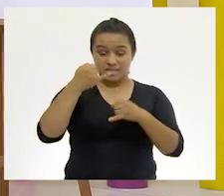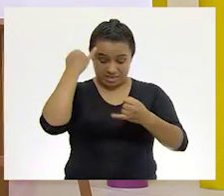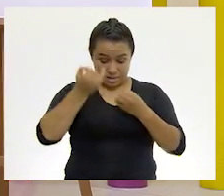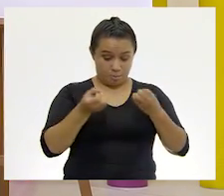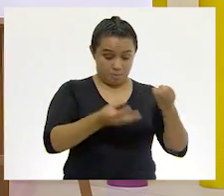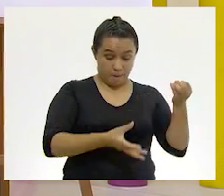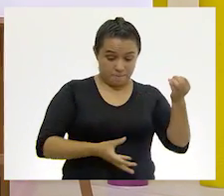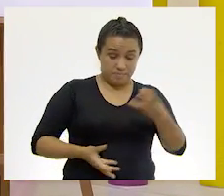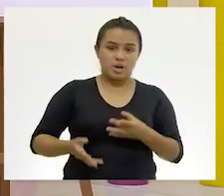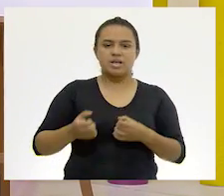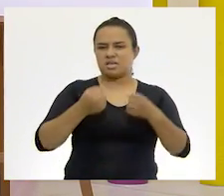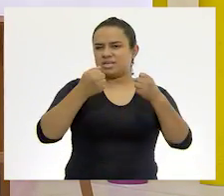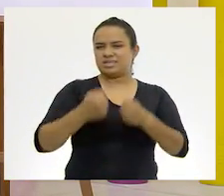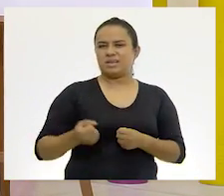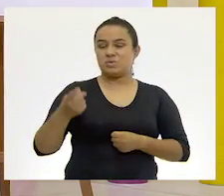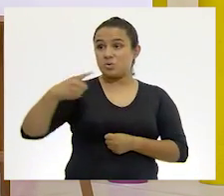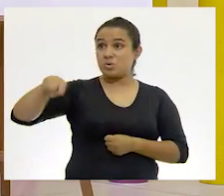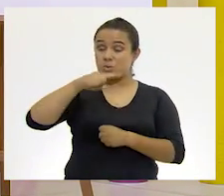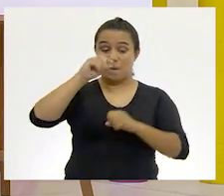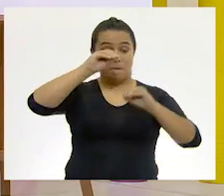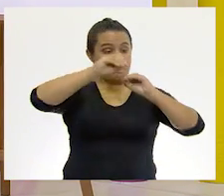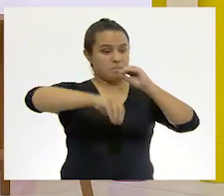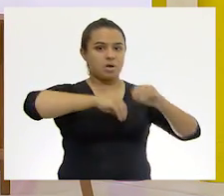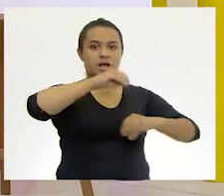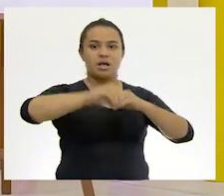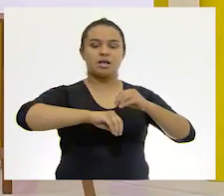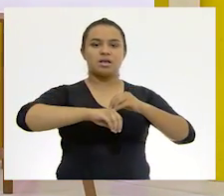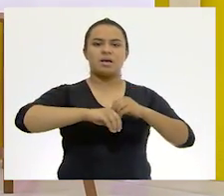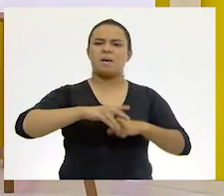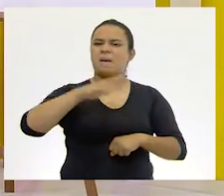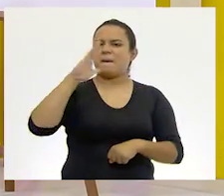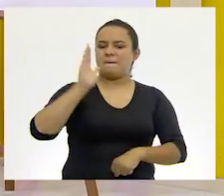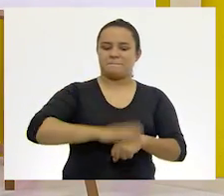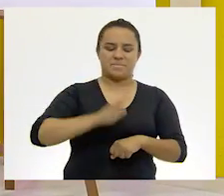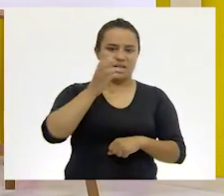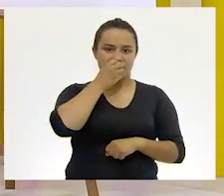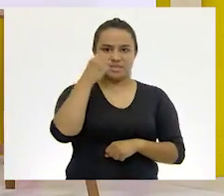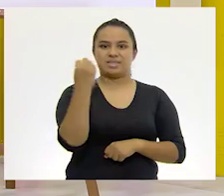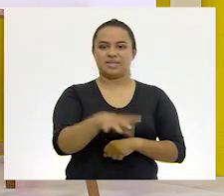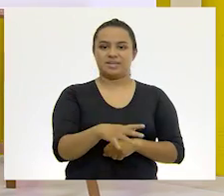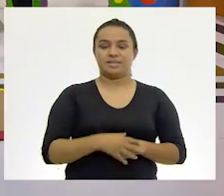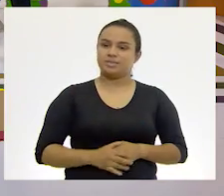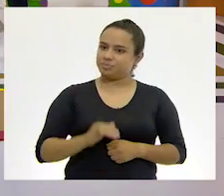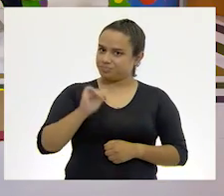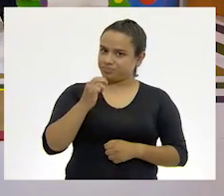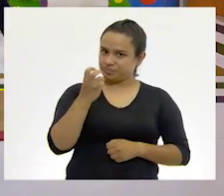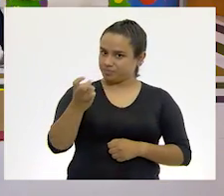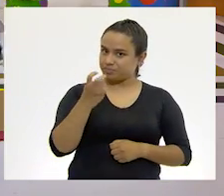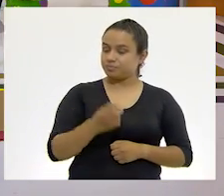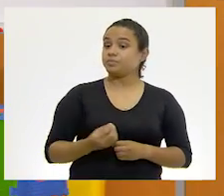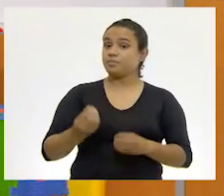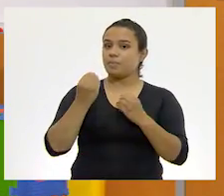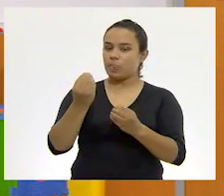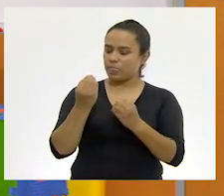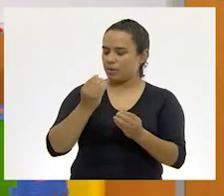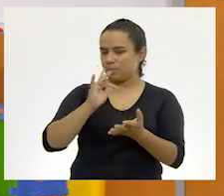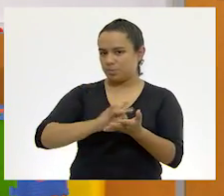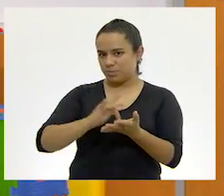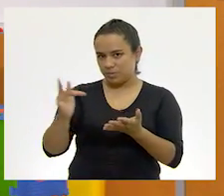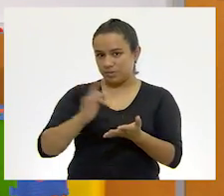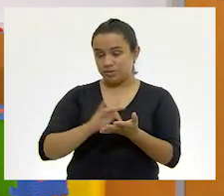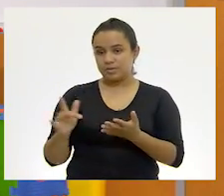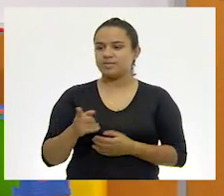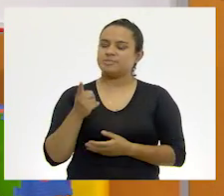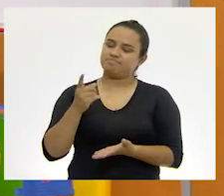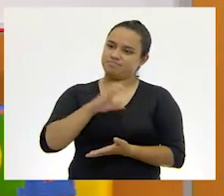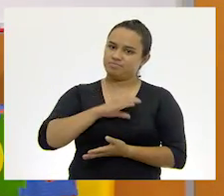haya, seguramente las creaciones van a ser todavía más armoniosas. Así es, así es. Muchísimas, muchísimas gracias,